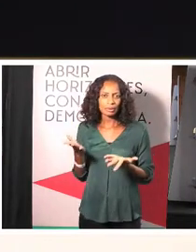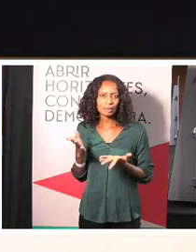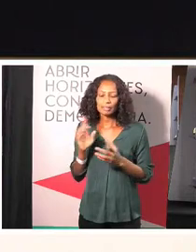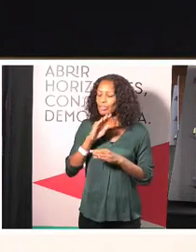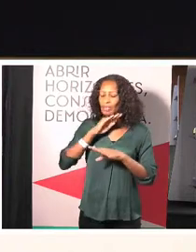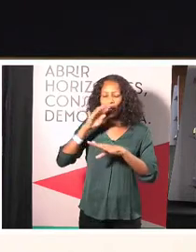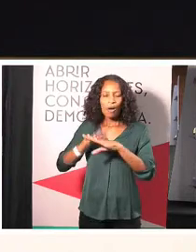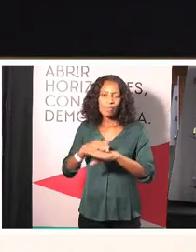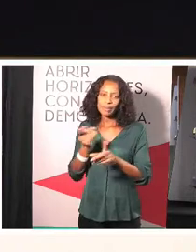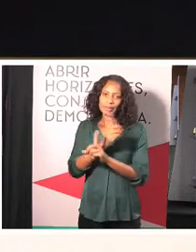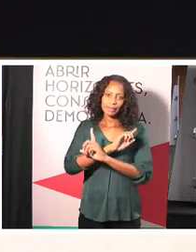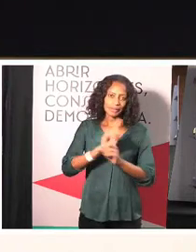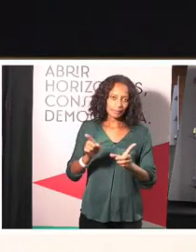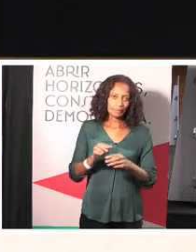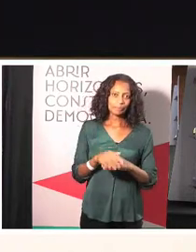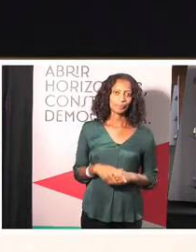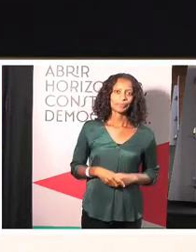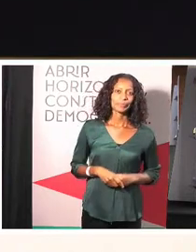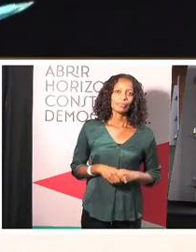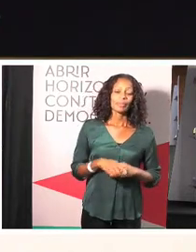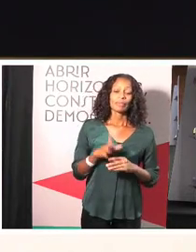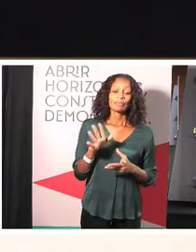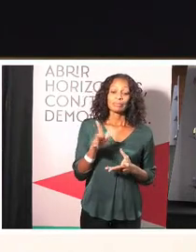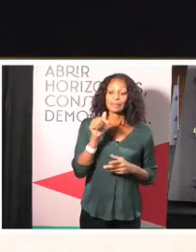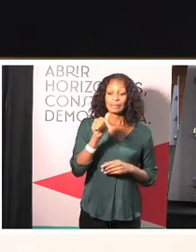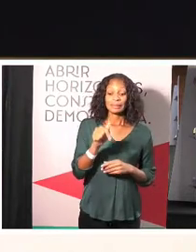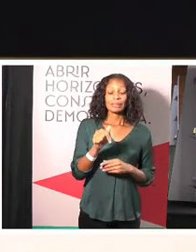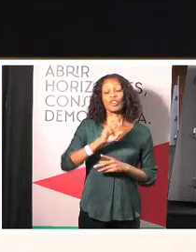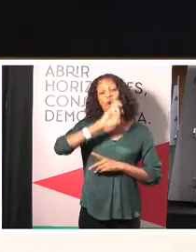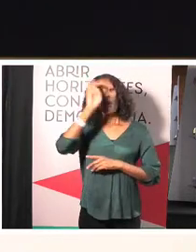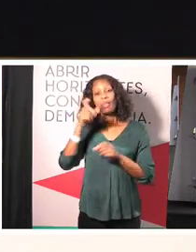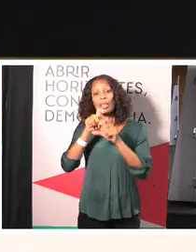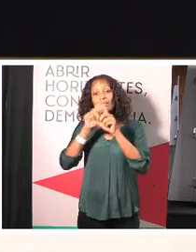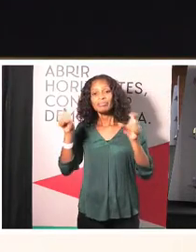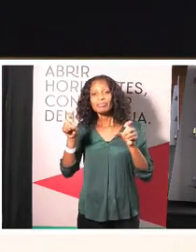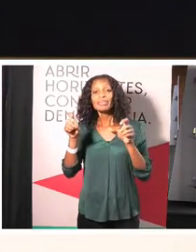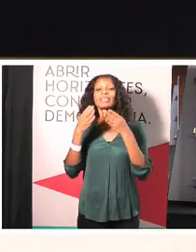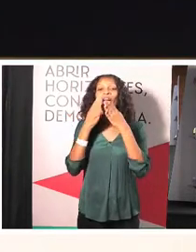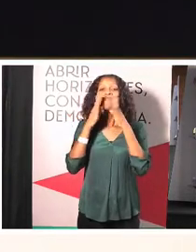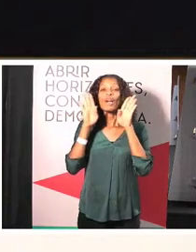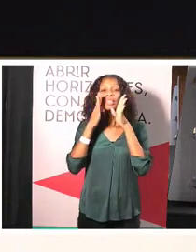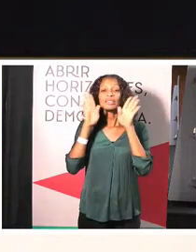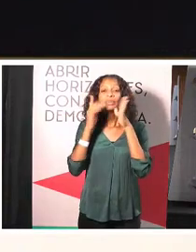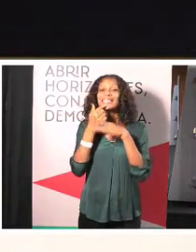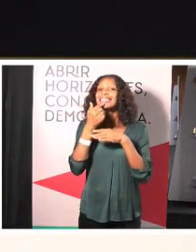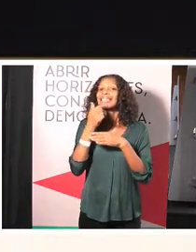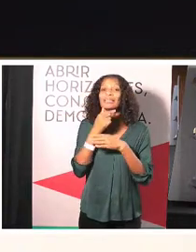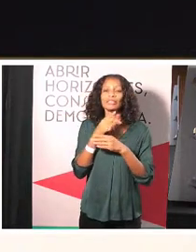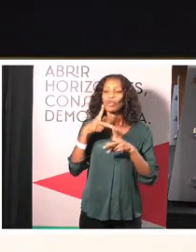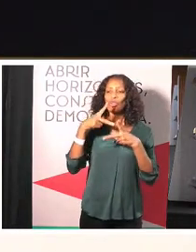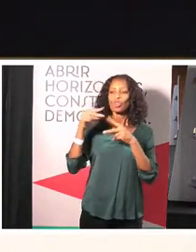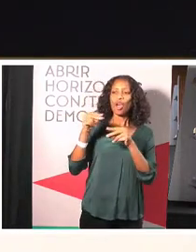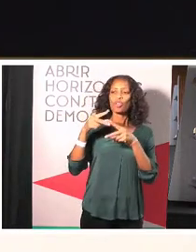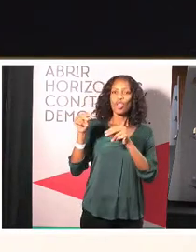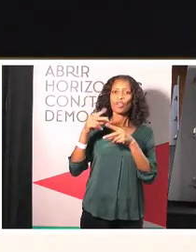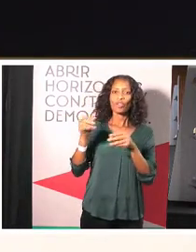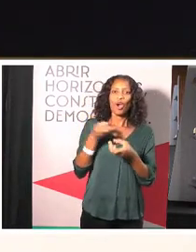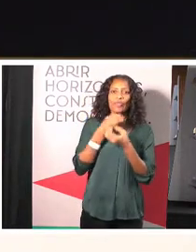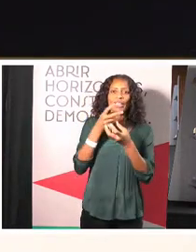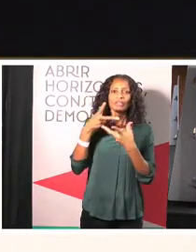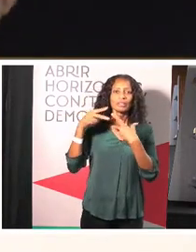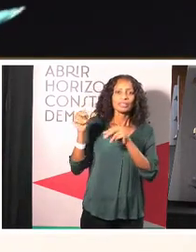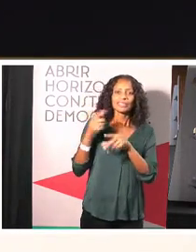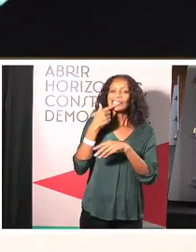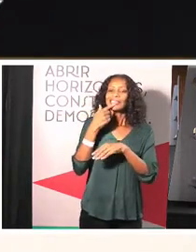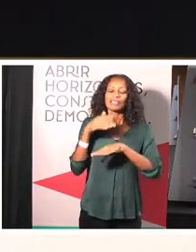estadounidenses, donde pues se negaban a participar Facebook pues en las declaraciones y prácticamente pues no reconocían